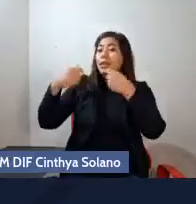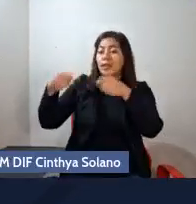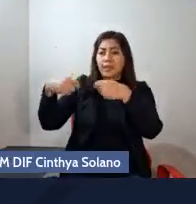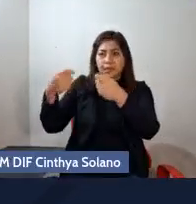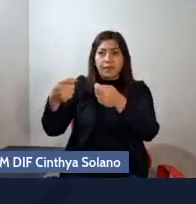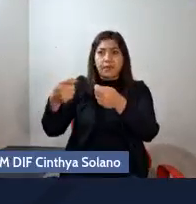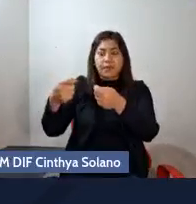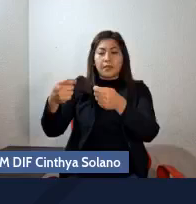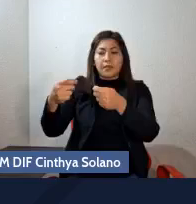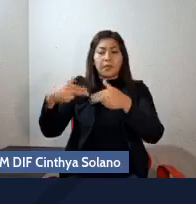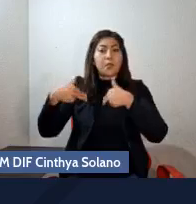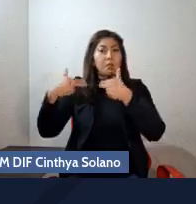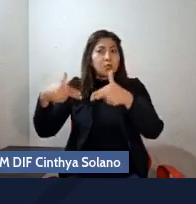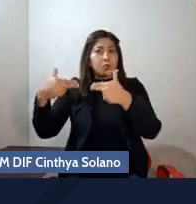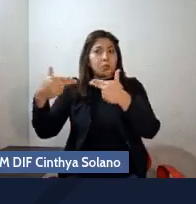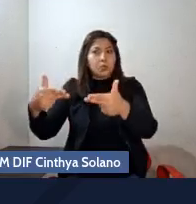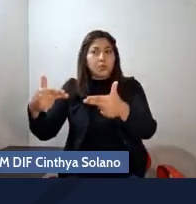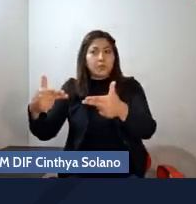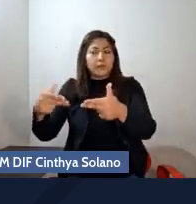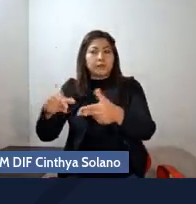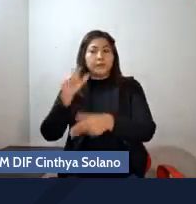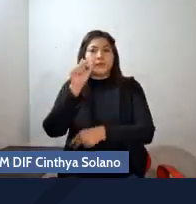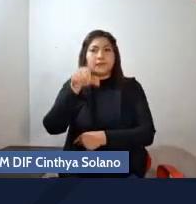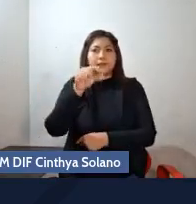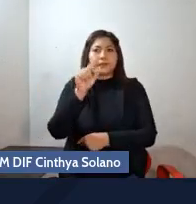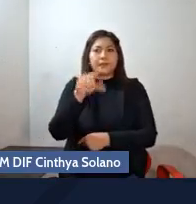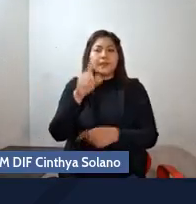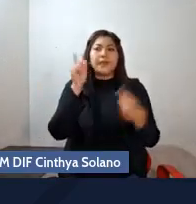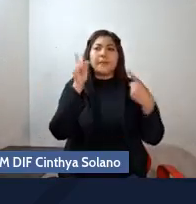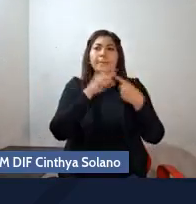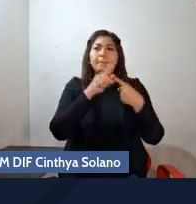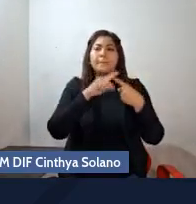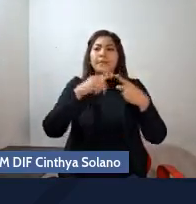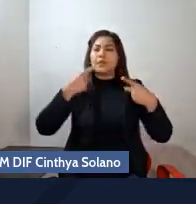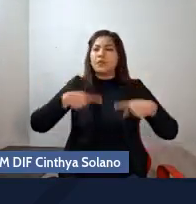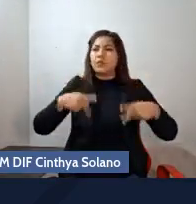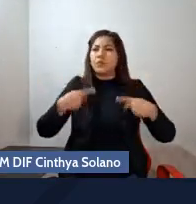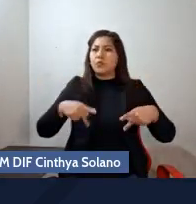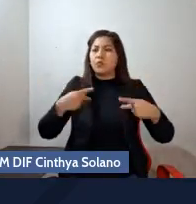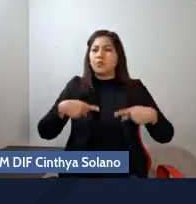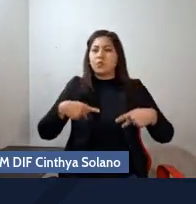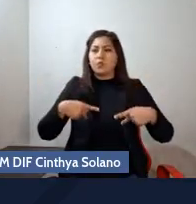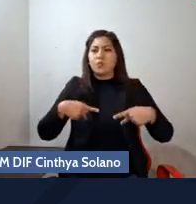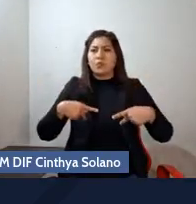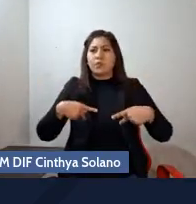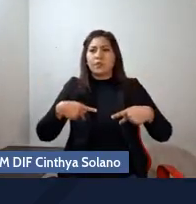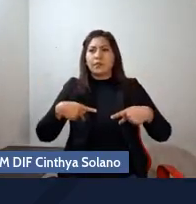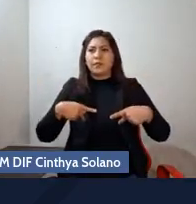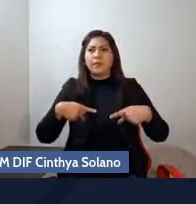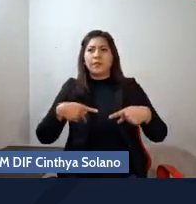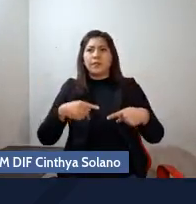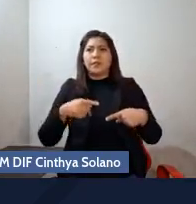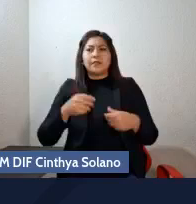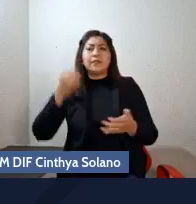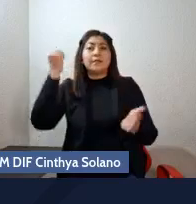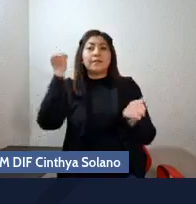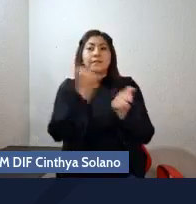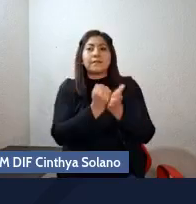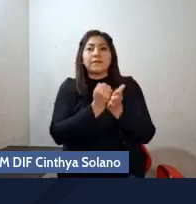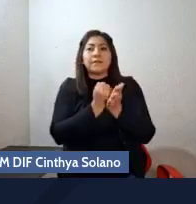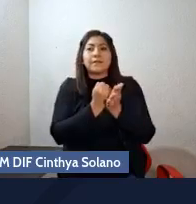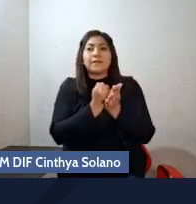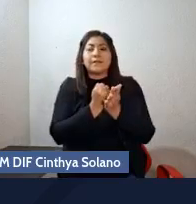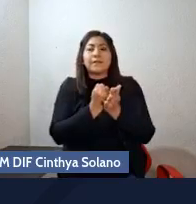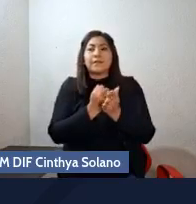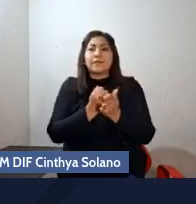y obviamente una persona que va a llevar a cabo la ejecución de esa disposición testamentaria que tiene